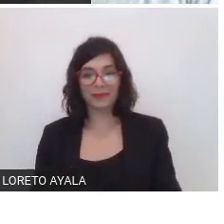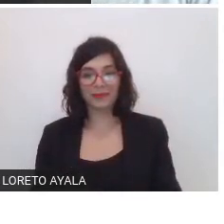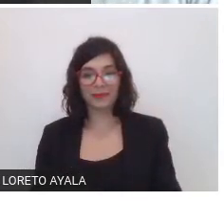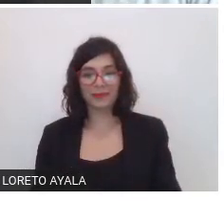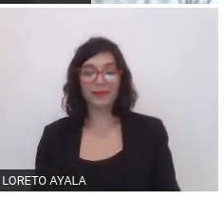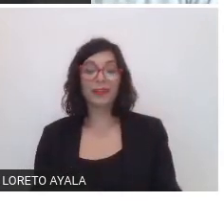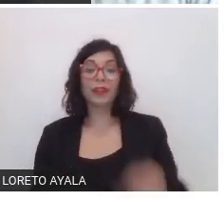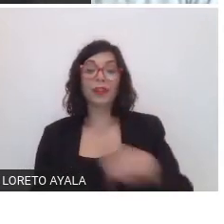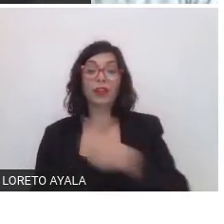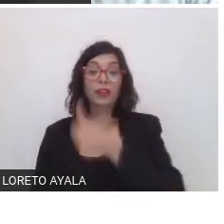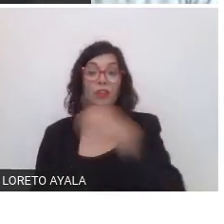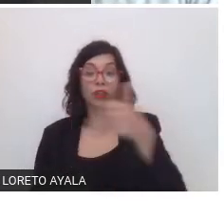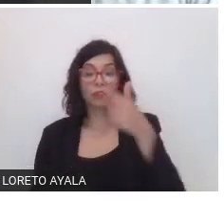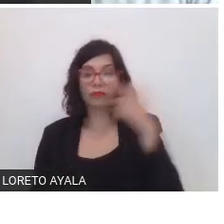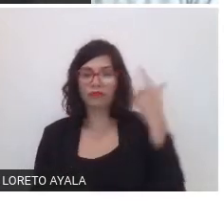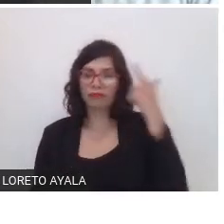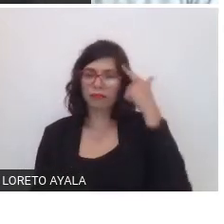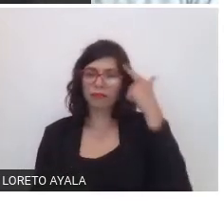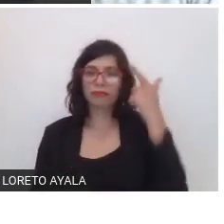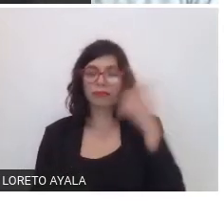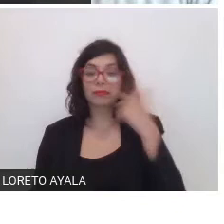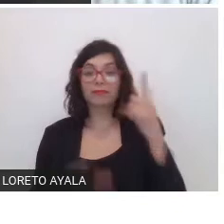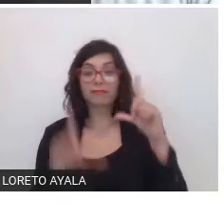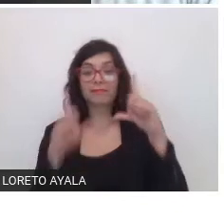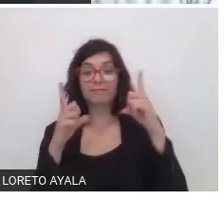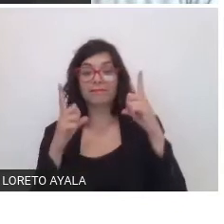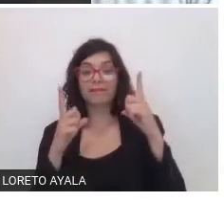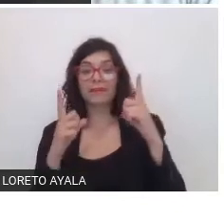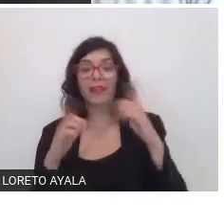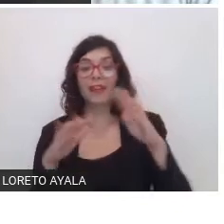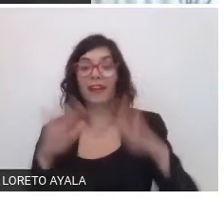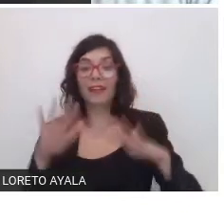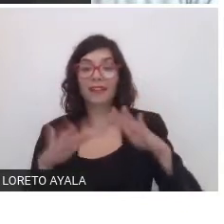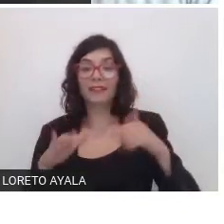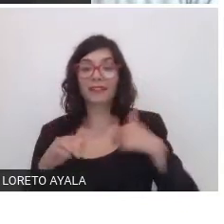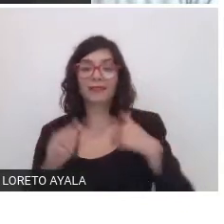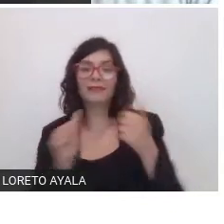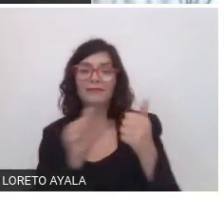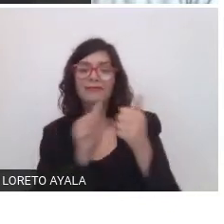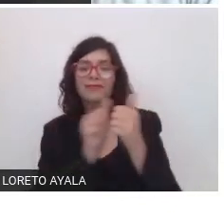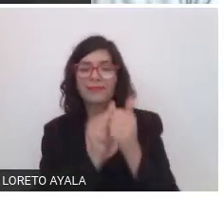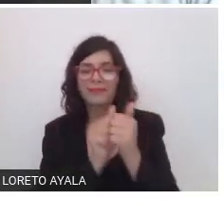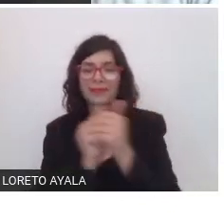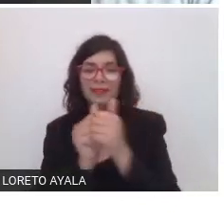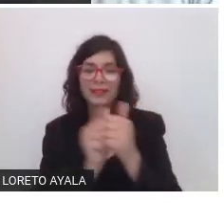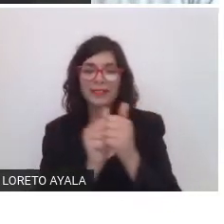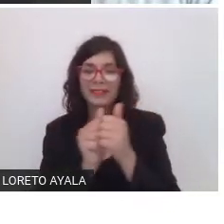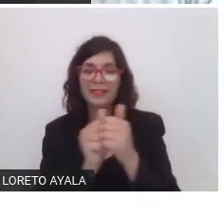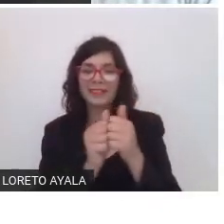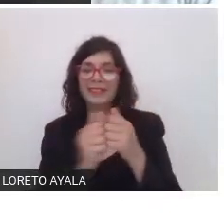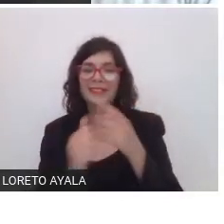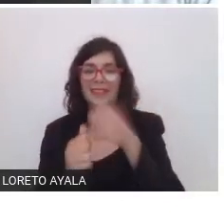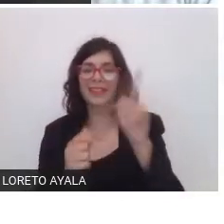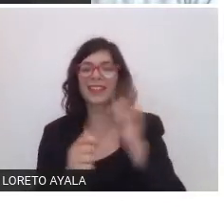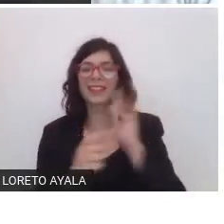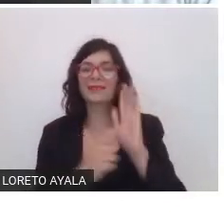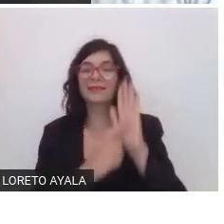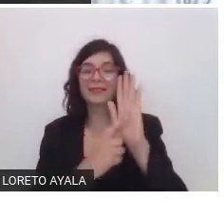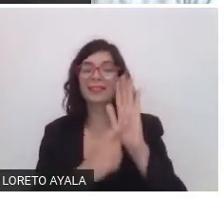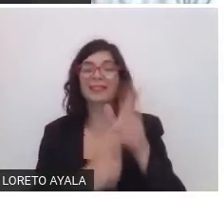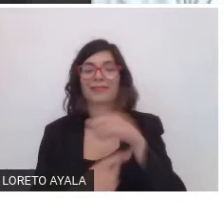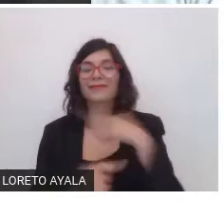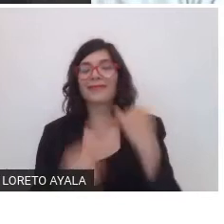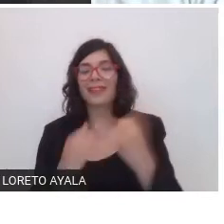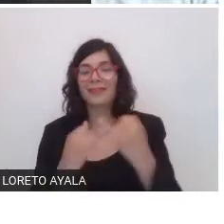amigos, que yo generalmente tengo una relación muy cercana con los expositores. Les quiero comentar, muchos los chicos del equipo se